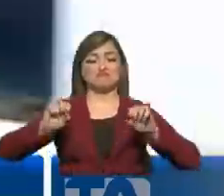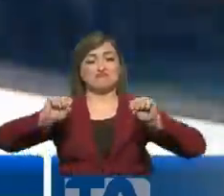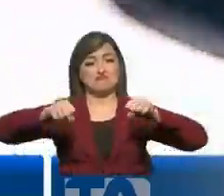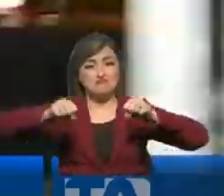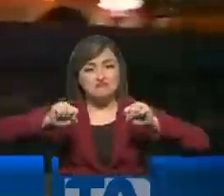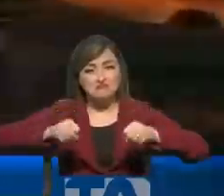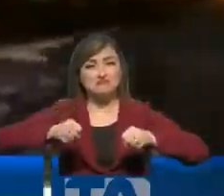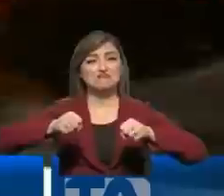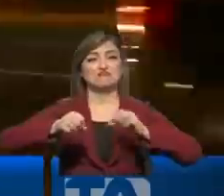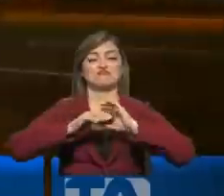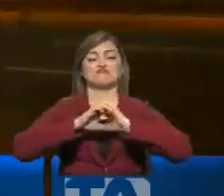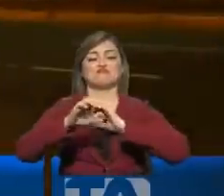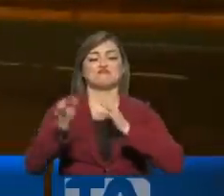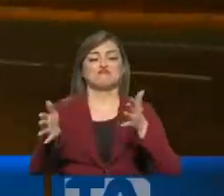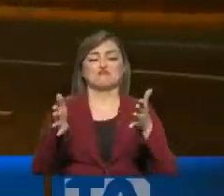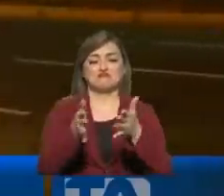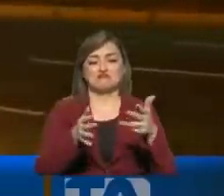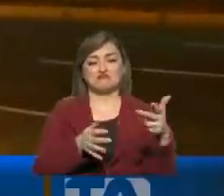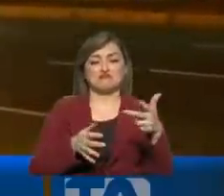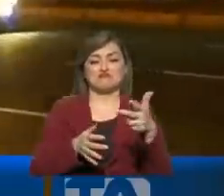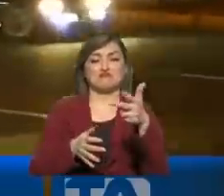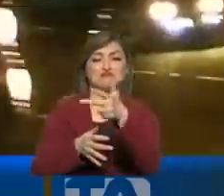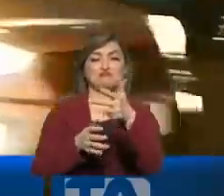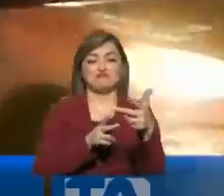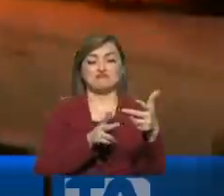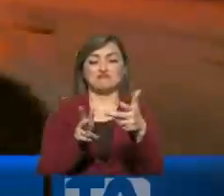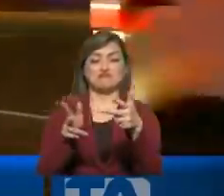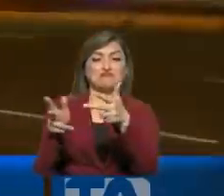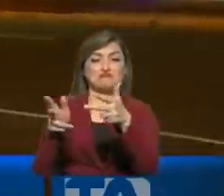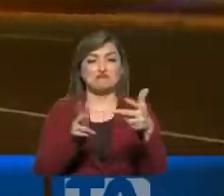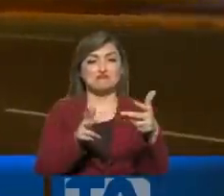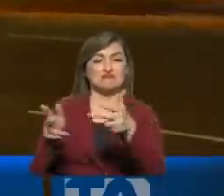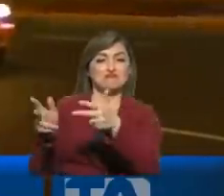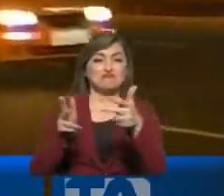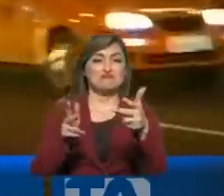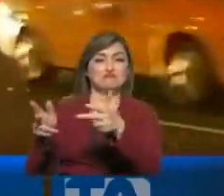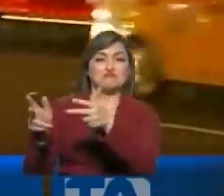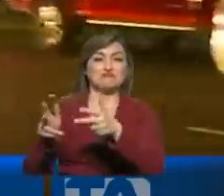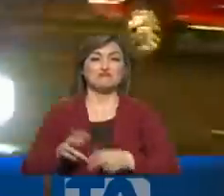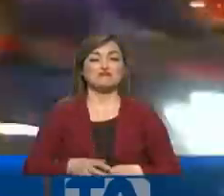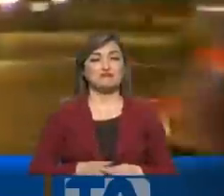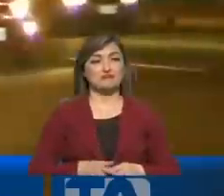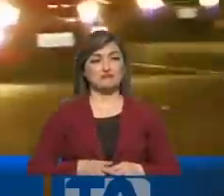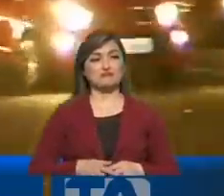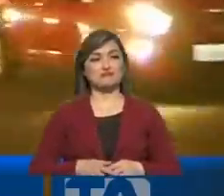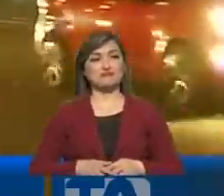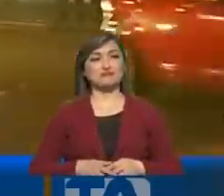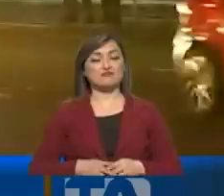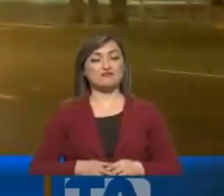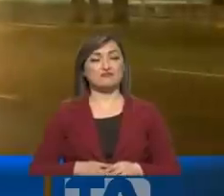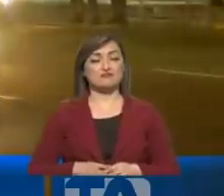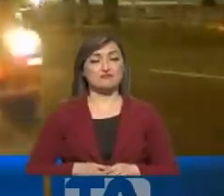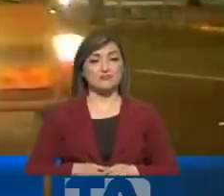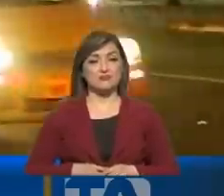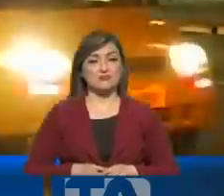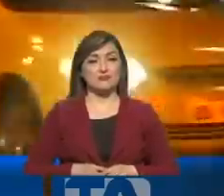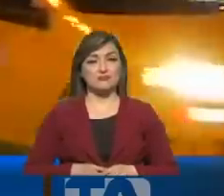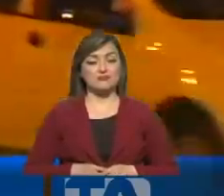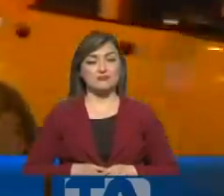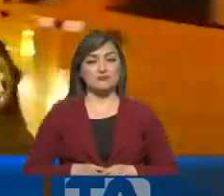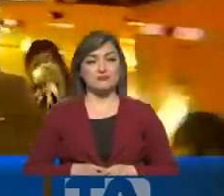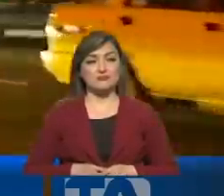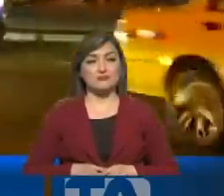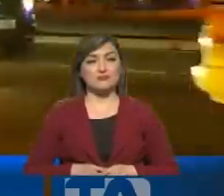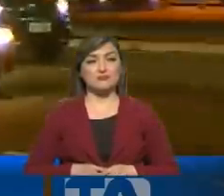motos, expresos y demás vehículos que siguen circulando y la presencia de vehículos no es menor, pese a que, como le